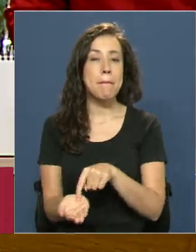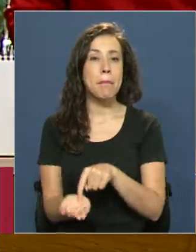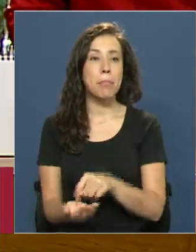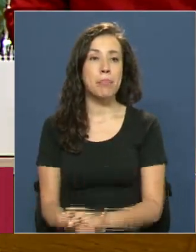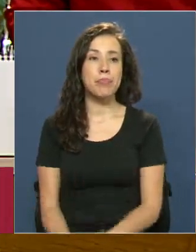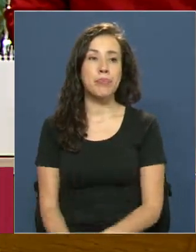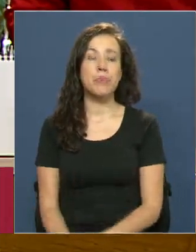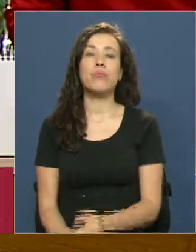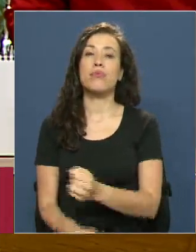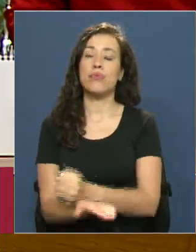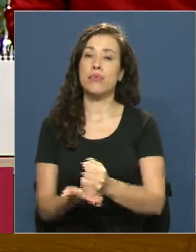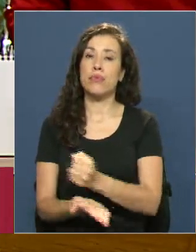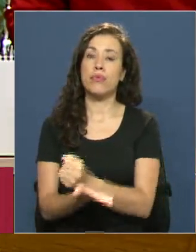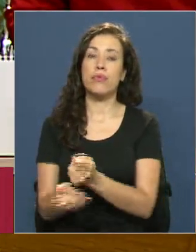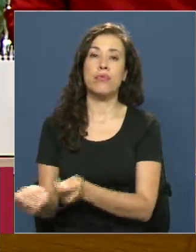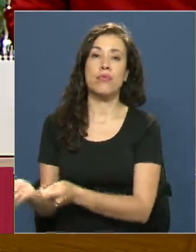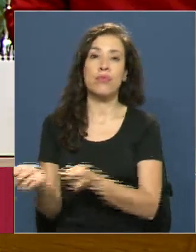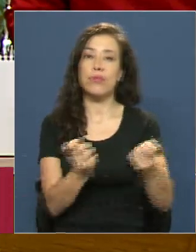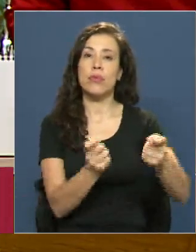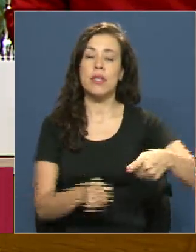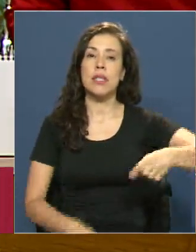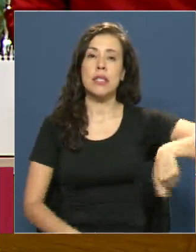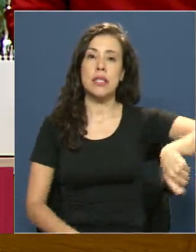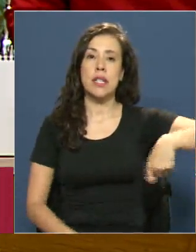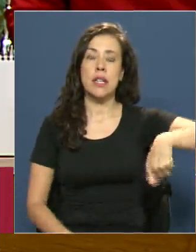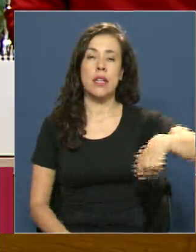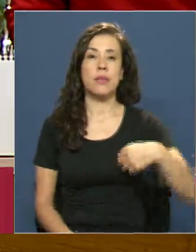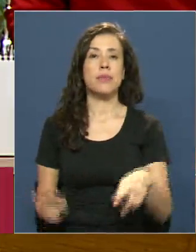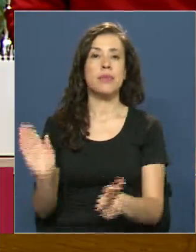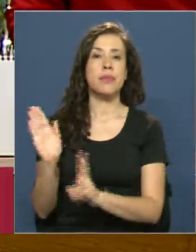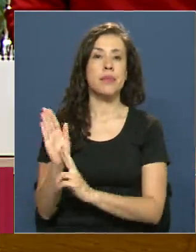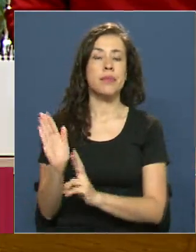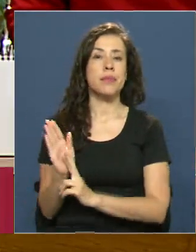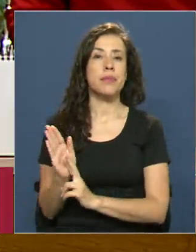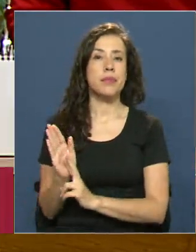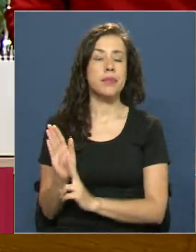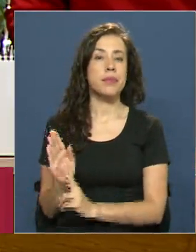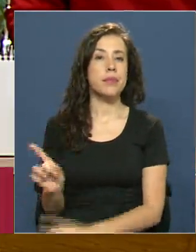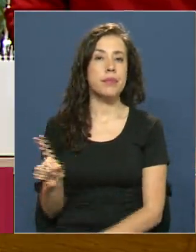tanto lo despachamos al Senado. Punto de reglamento, diputado Zafirio.